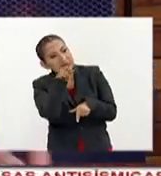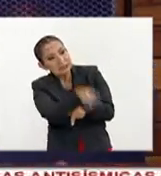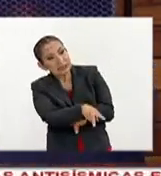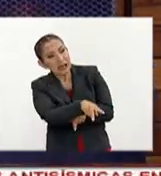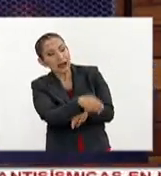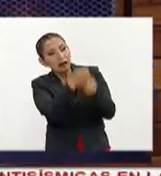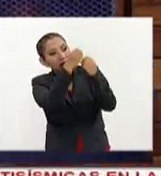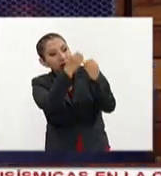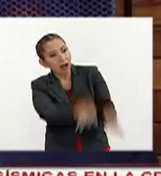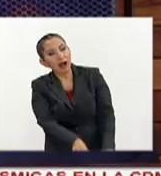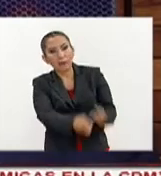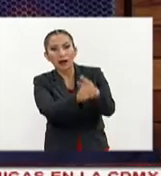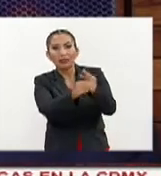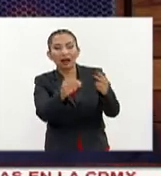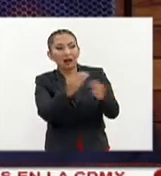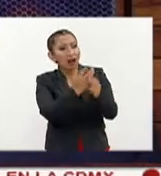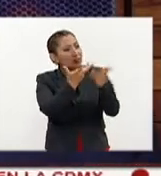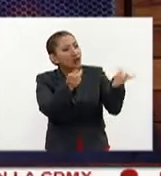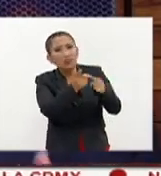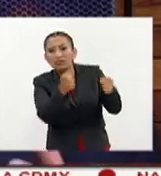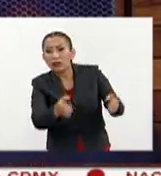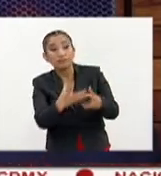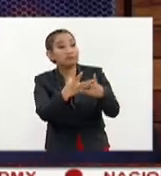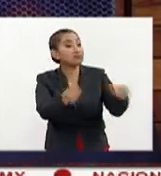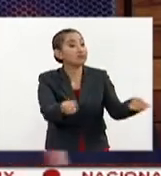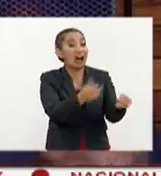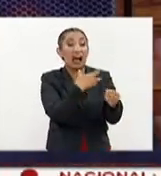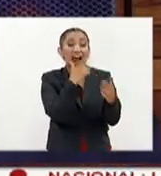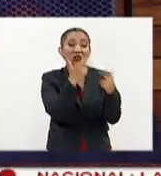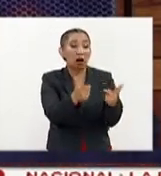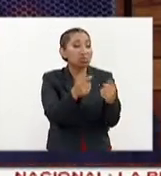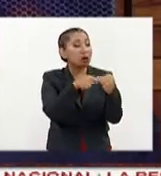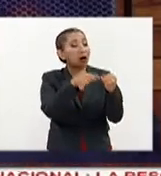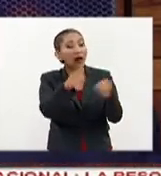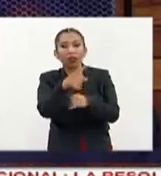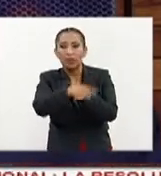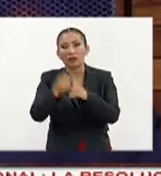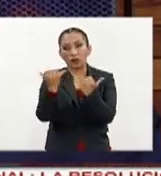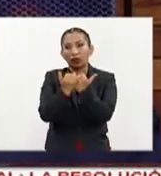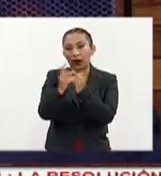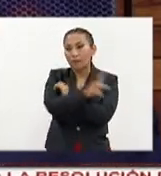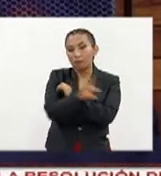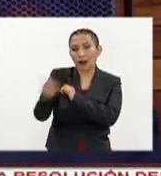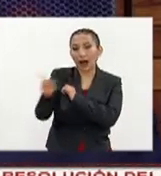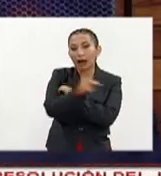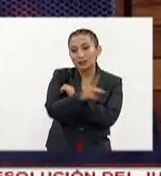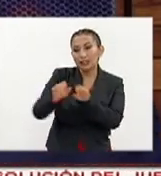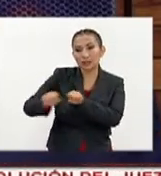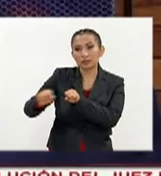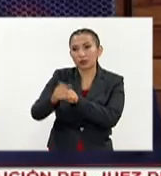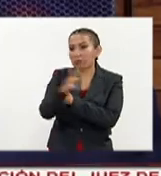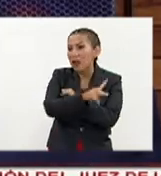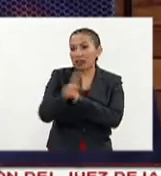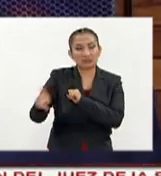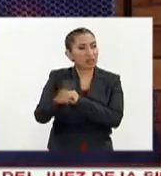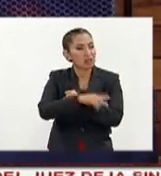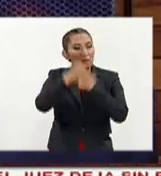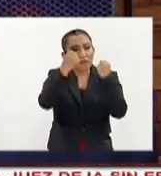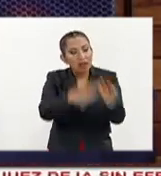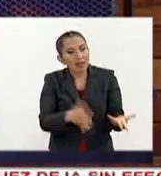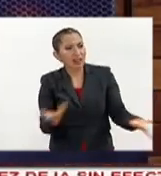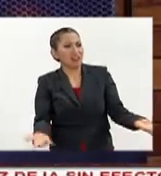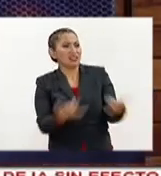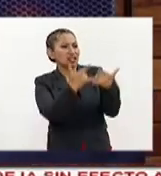esa pérdida de ese material es tan trágico como los daños que hemos tenido con los lamentables sismos en